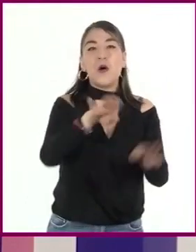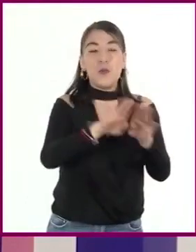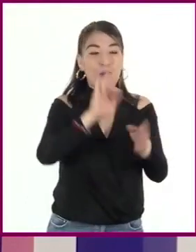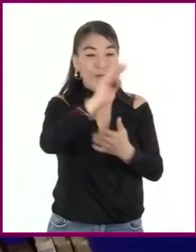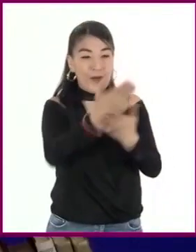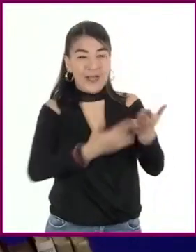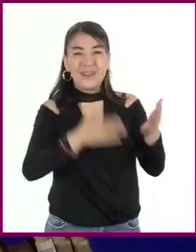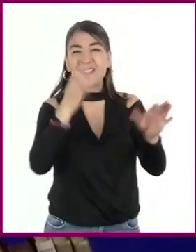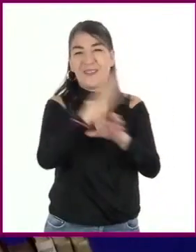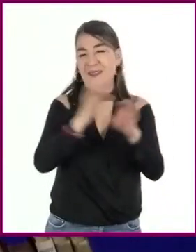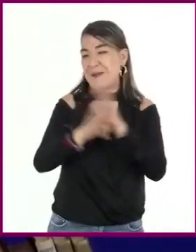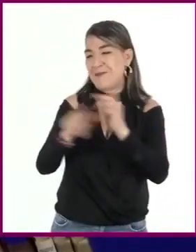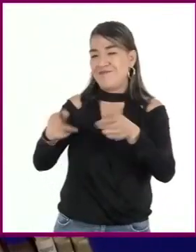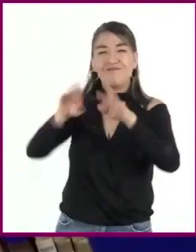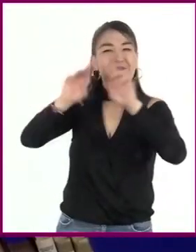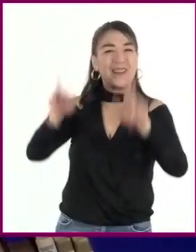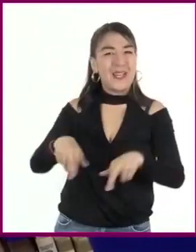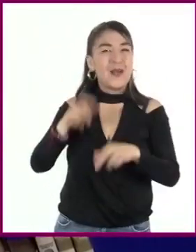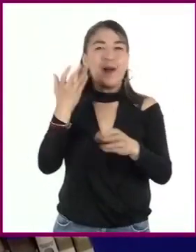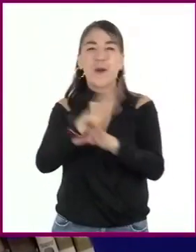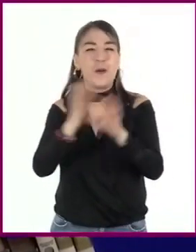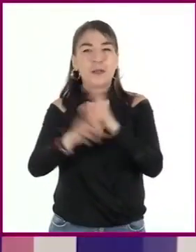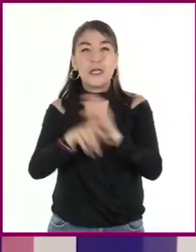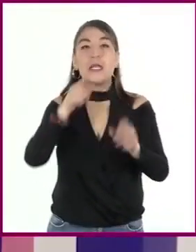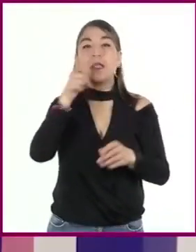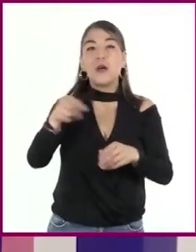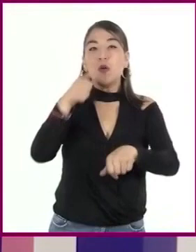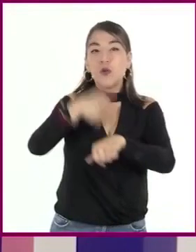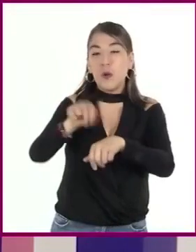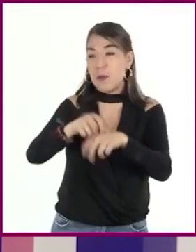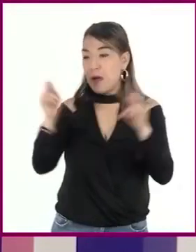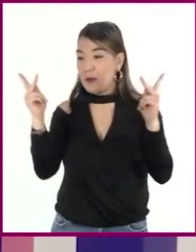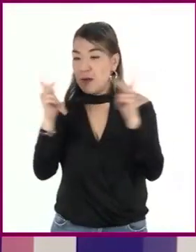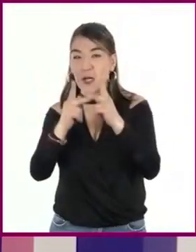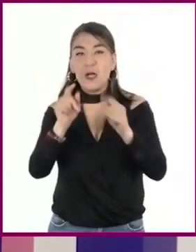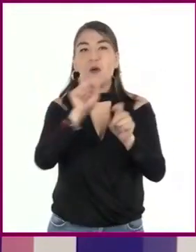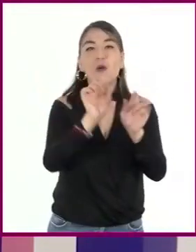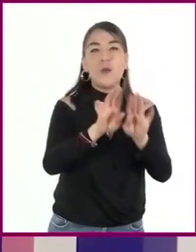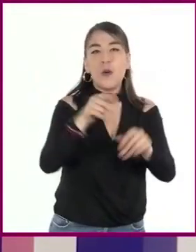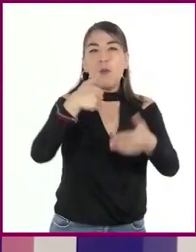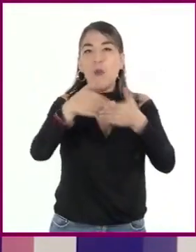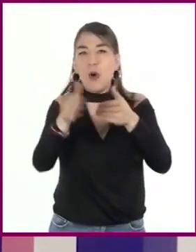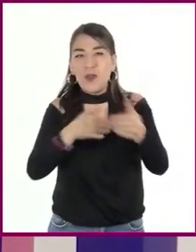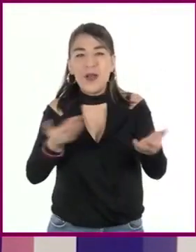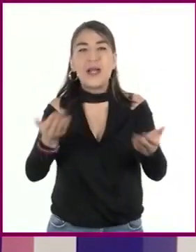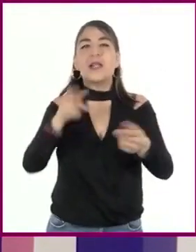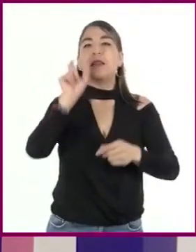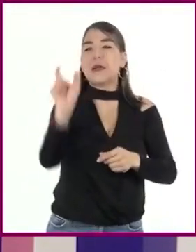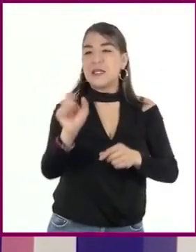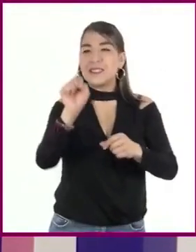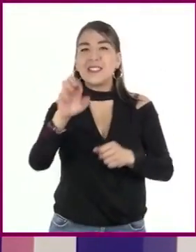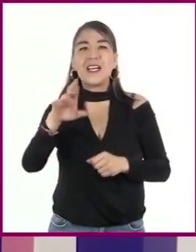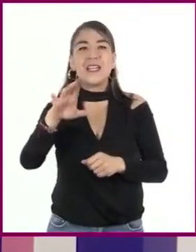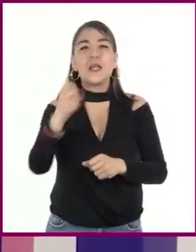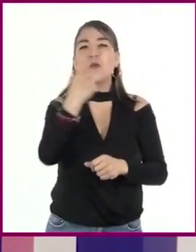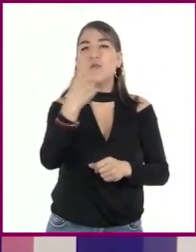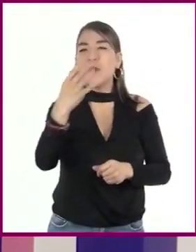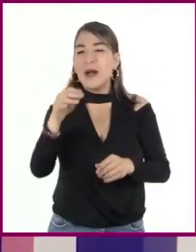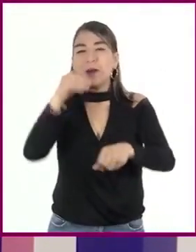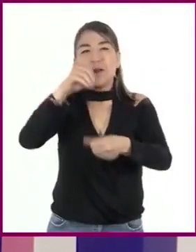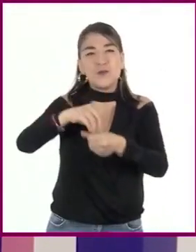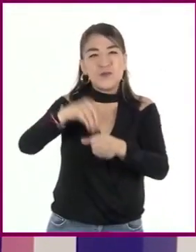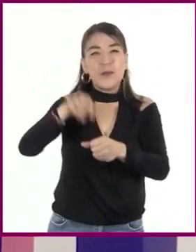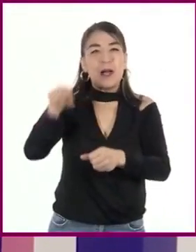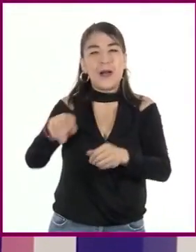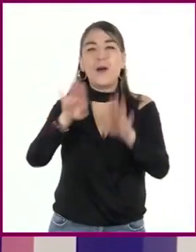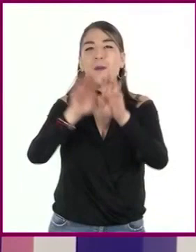que compraste realmente diga el número de serie, el modelo y todos los datos del aparato, por ejemplo, Y desde luego